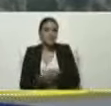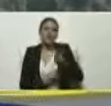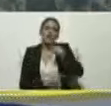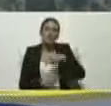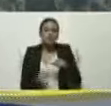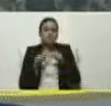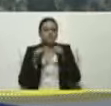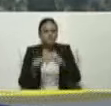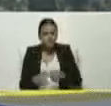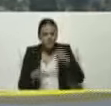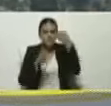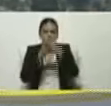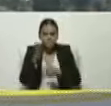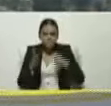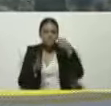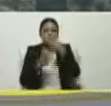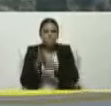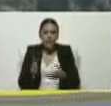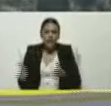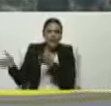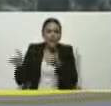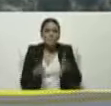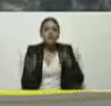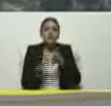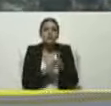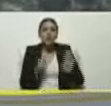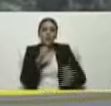perseveremos en el camino de la doctrina de seguridad venezolana.